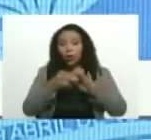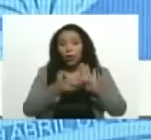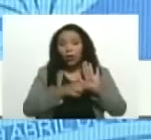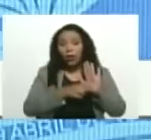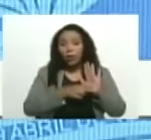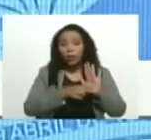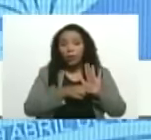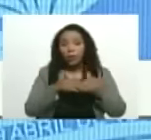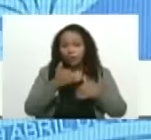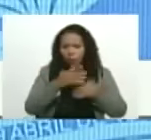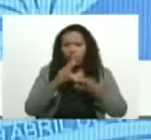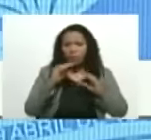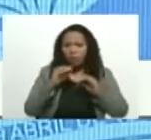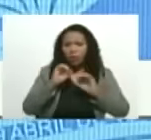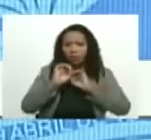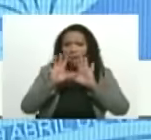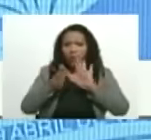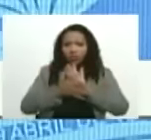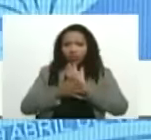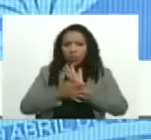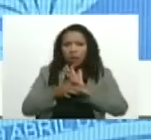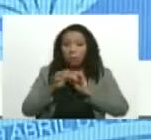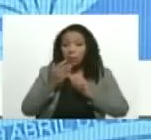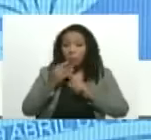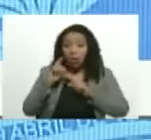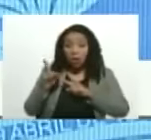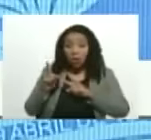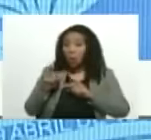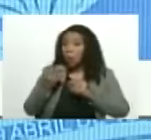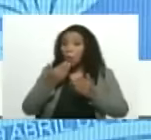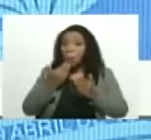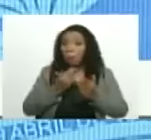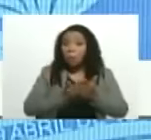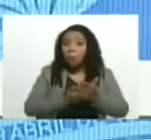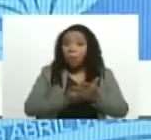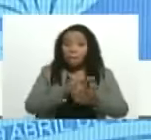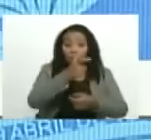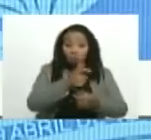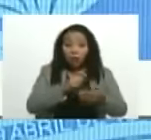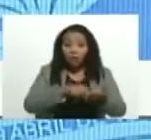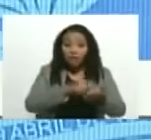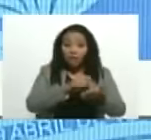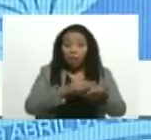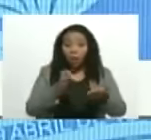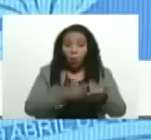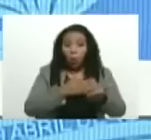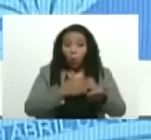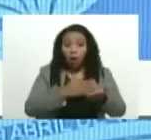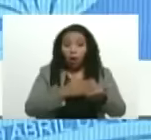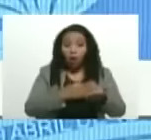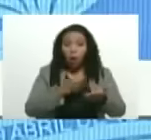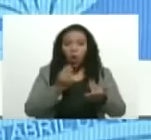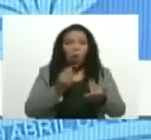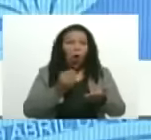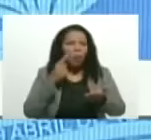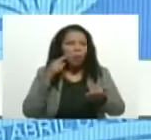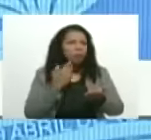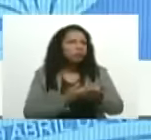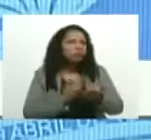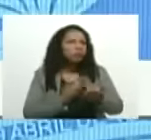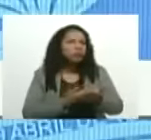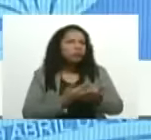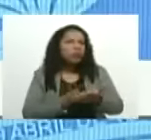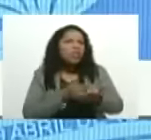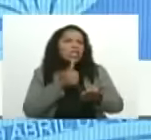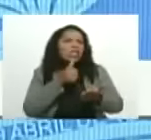eso. Porque si eso no es así, si no permitieron que la gente firmara en el cuaderno, ¿cómo certificas tú